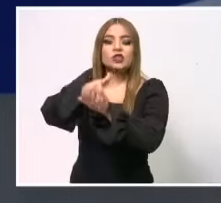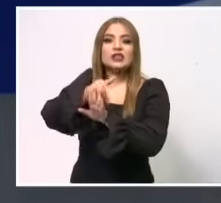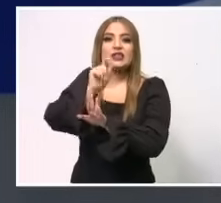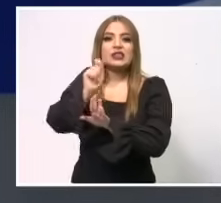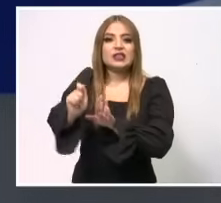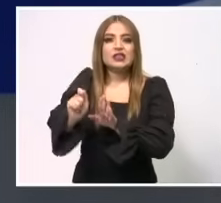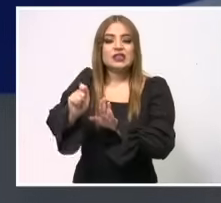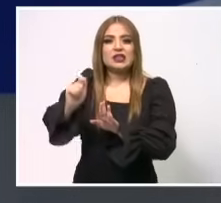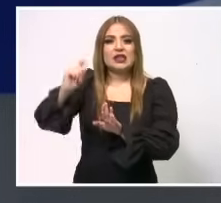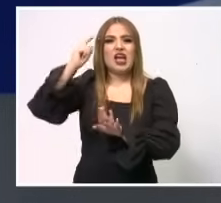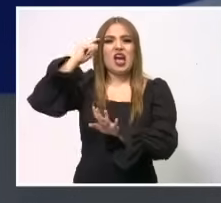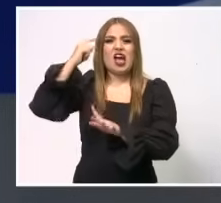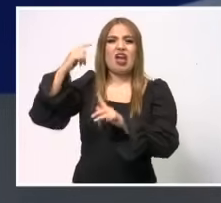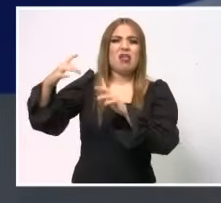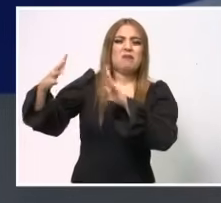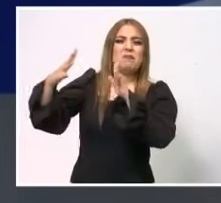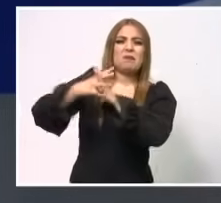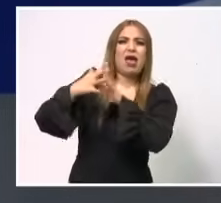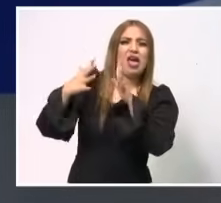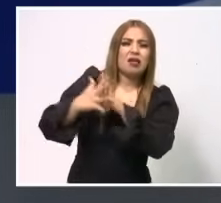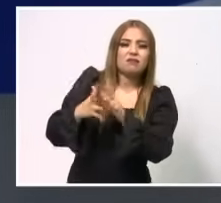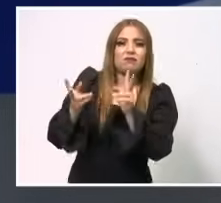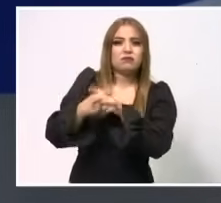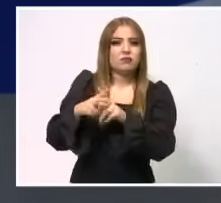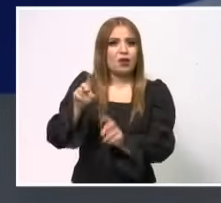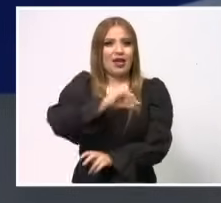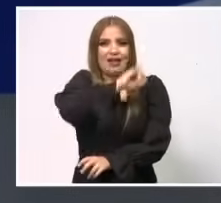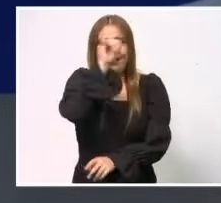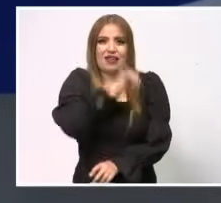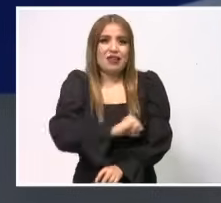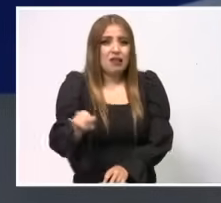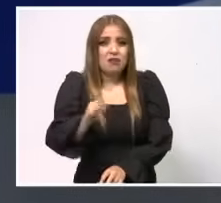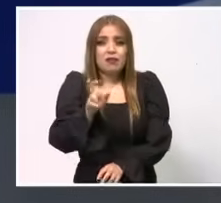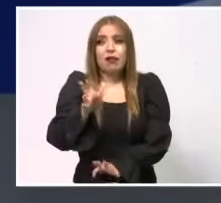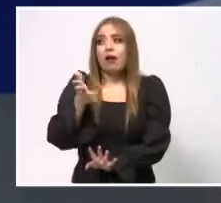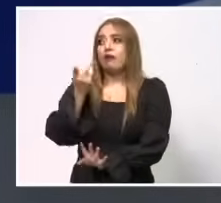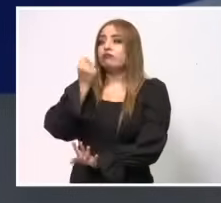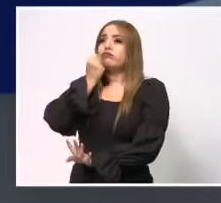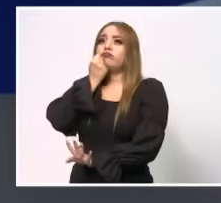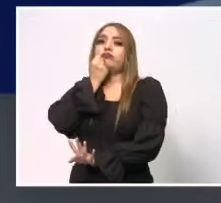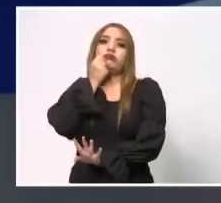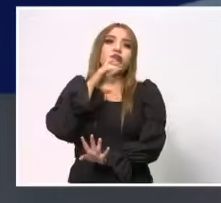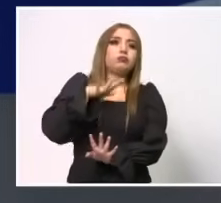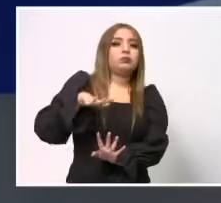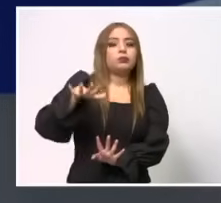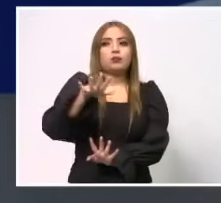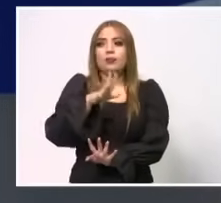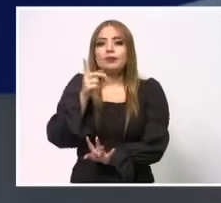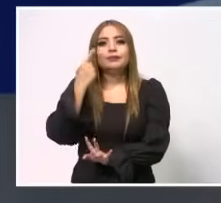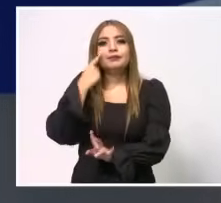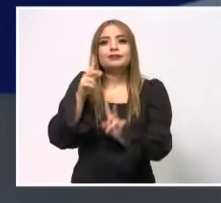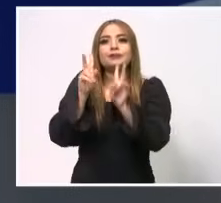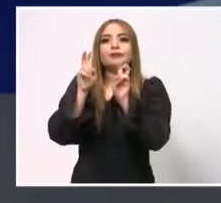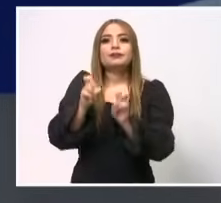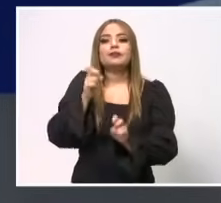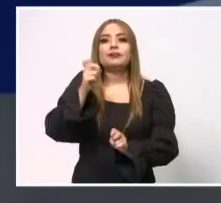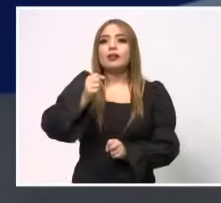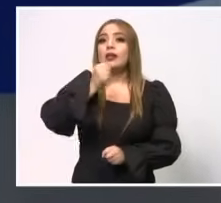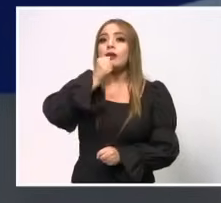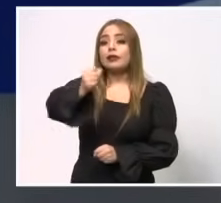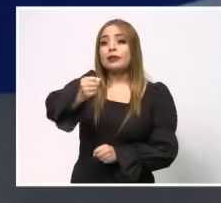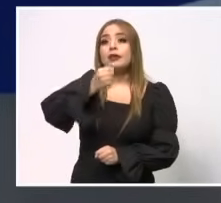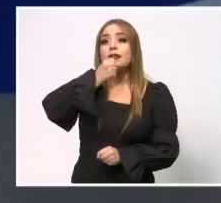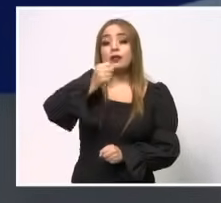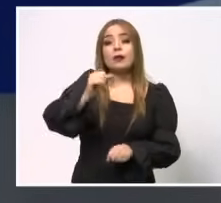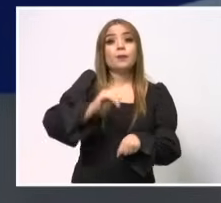es necesaria Nunca es una justificante y menos para alguien que ejerce el tema del periodismo porque